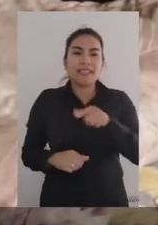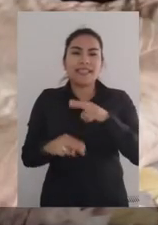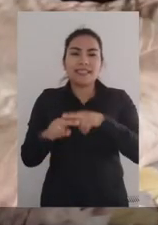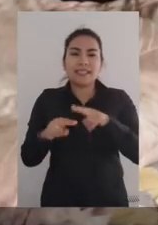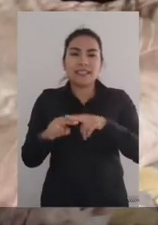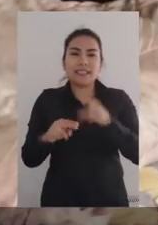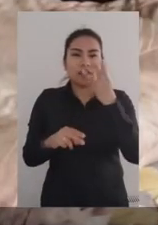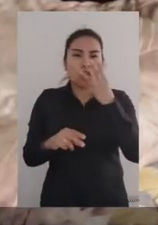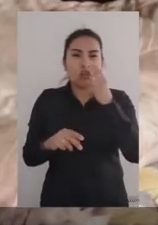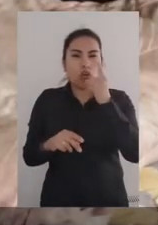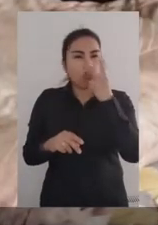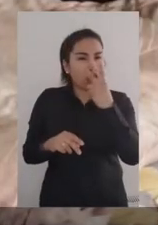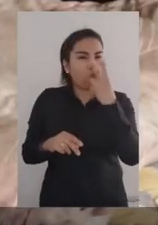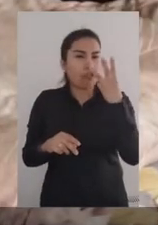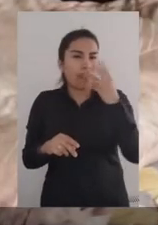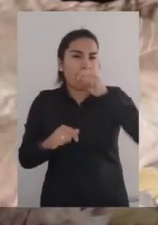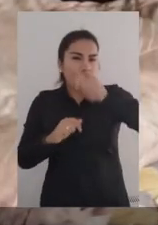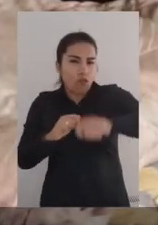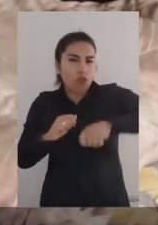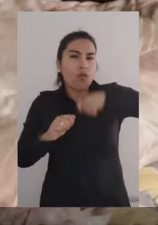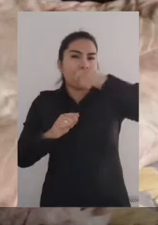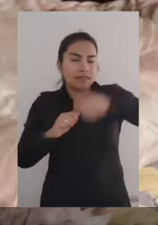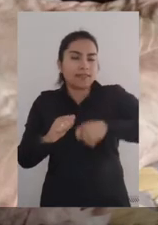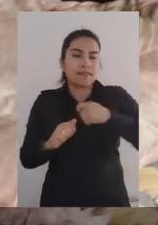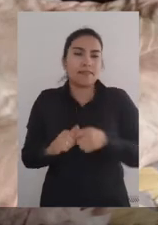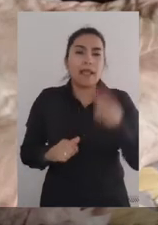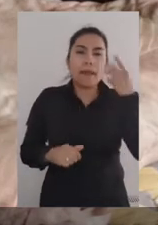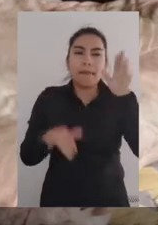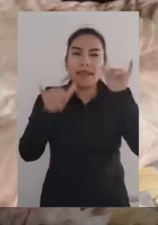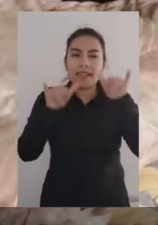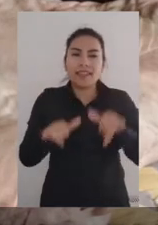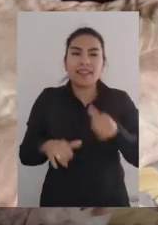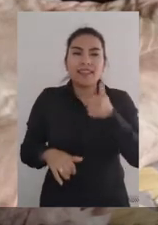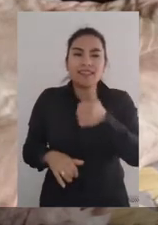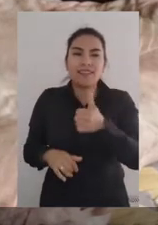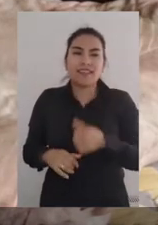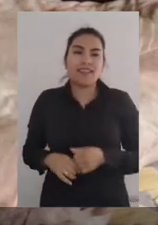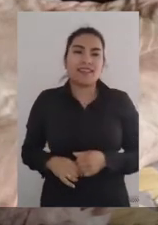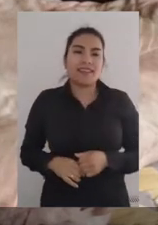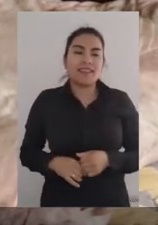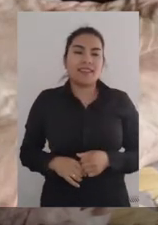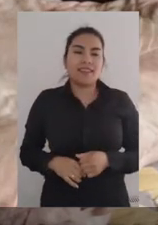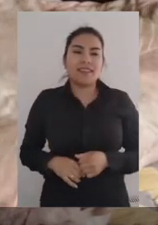cuando tres vueltas para que quede bien